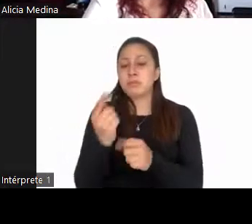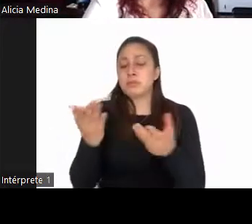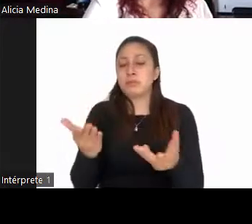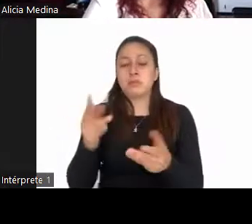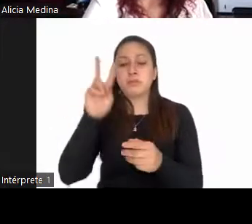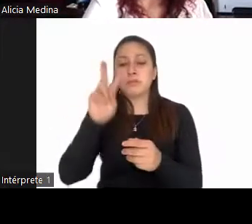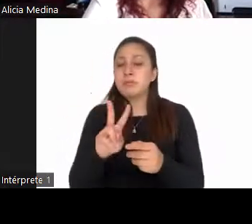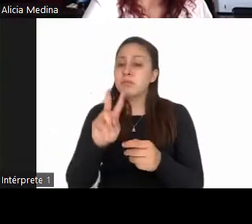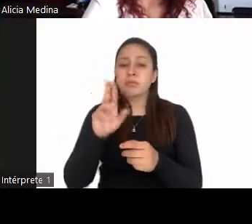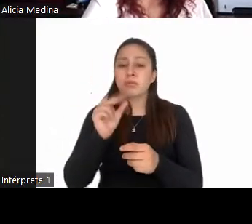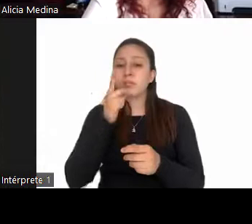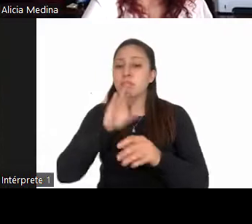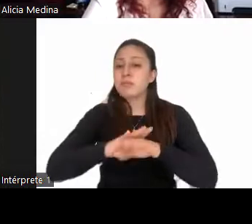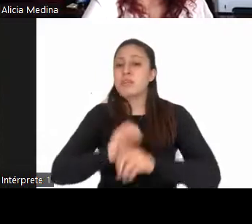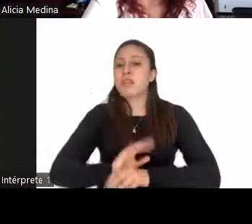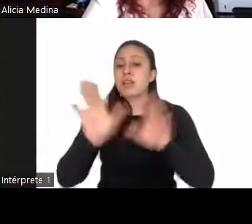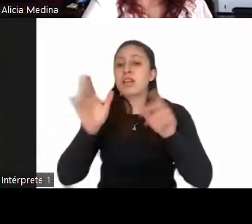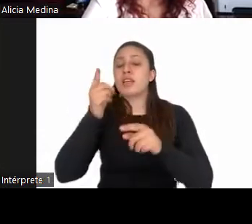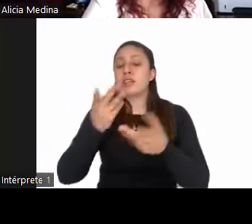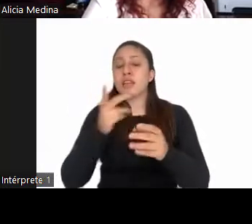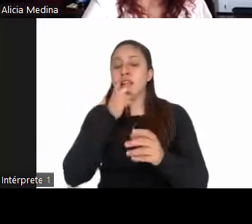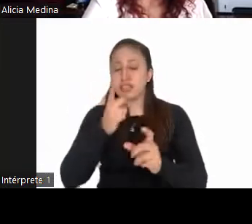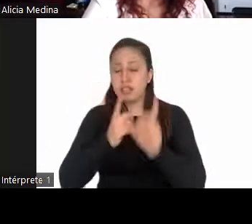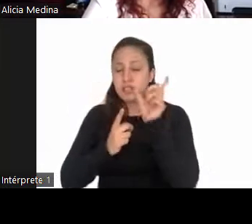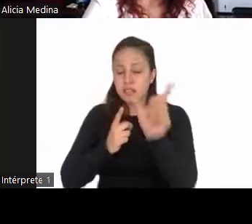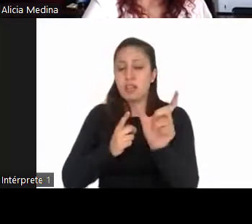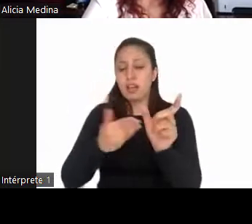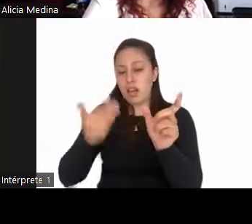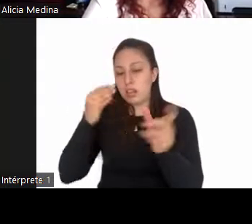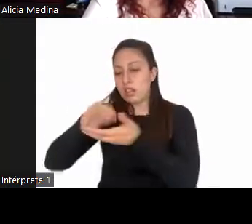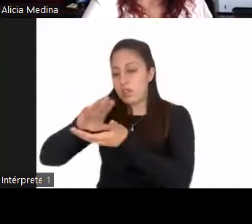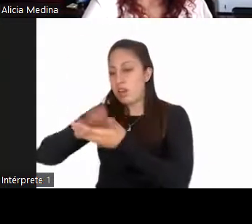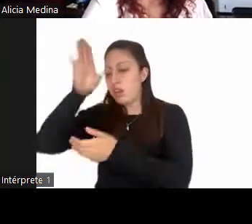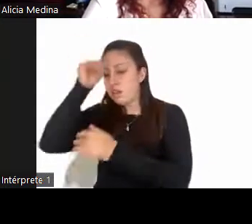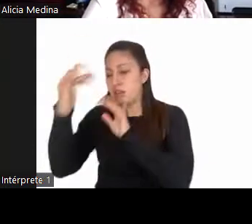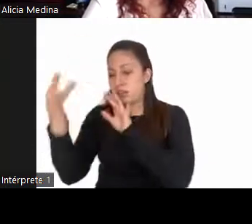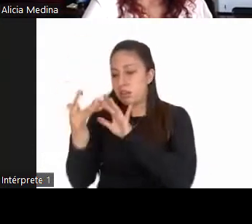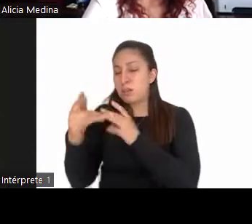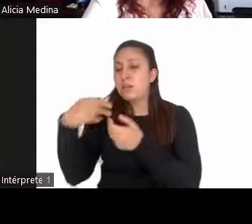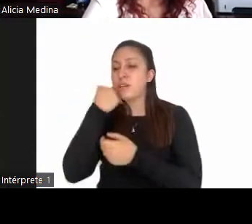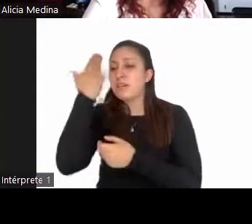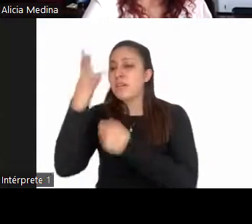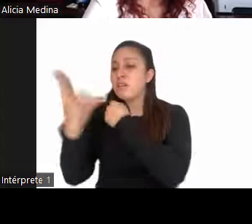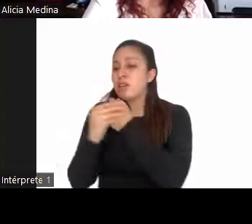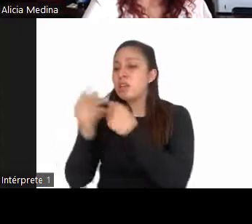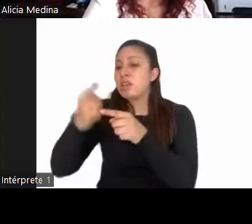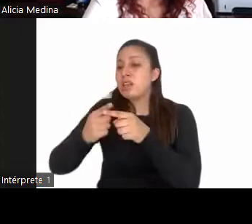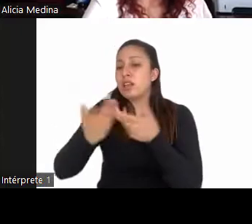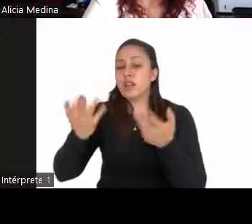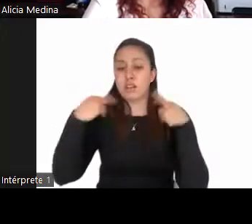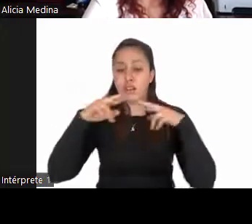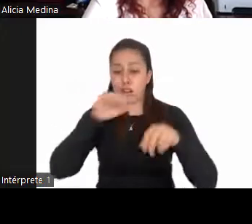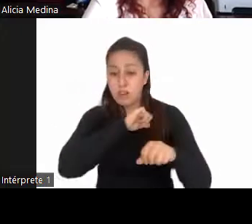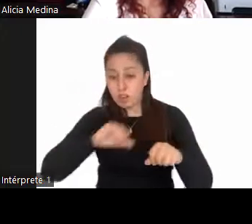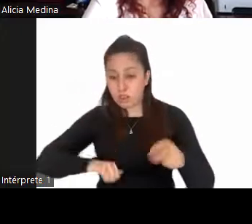claro a qué, cuando dice previo convenio con la autoridad, pues qué autoridad es, y no se dice si es la alcaldía, el gobierno de